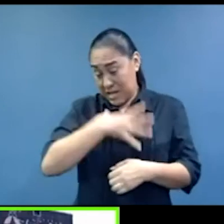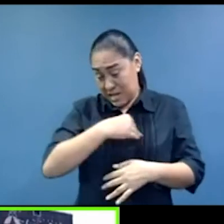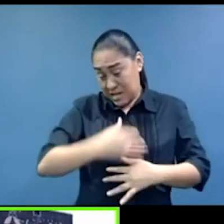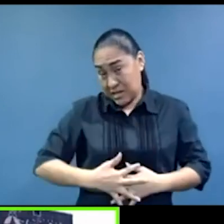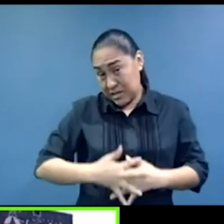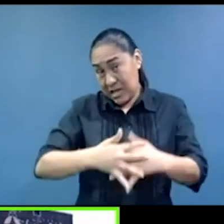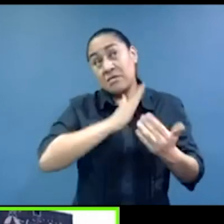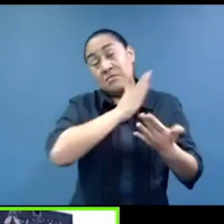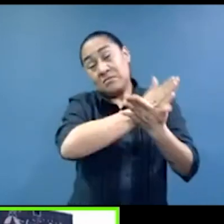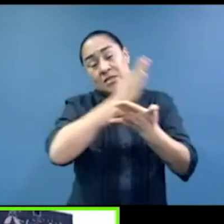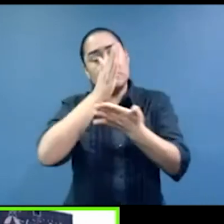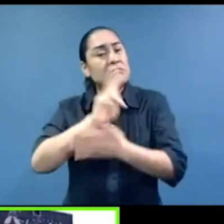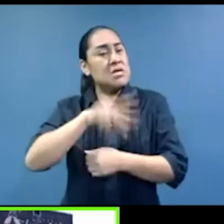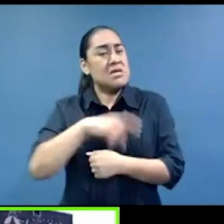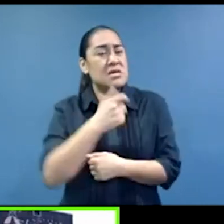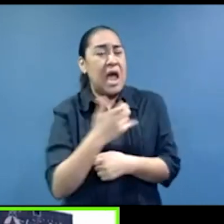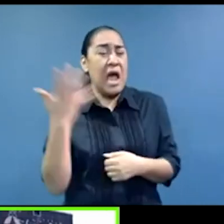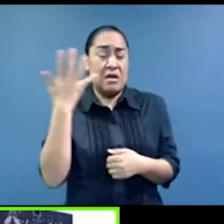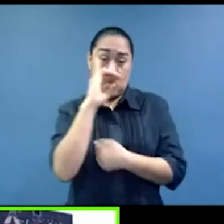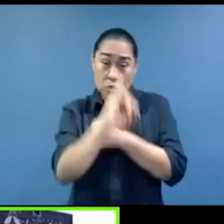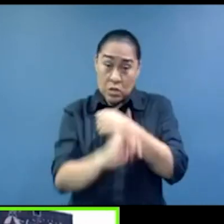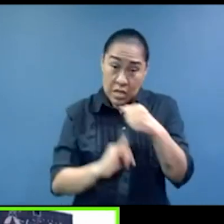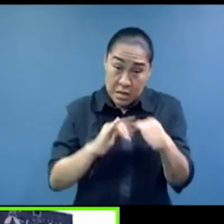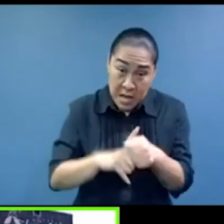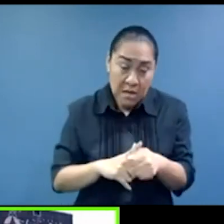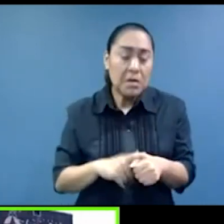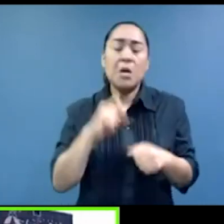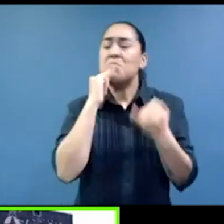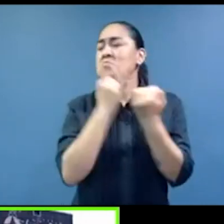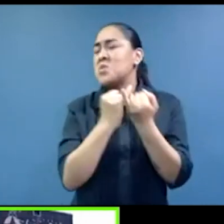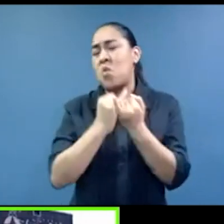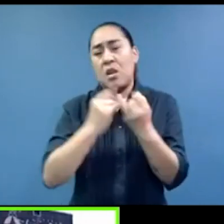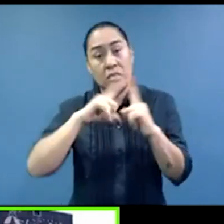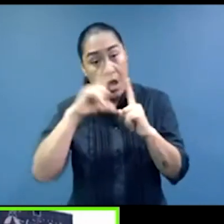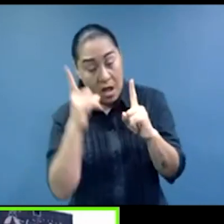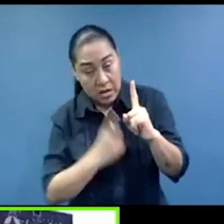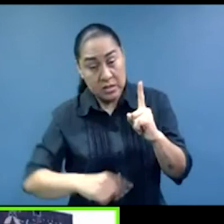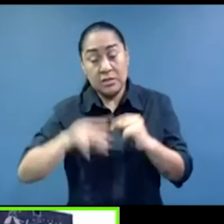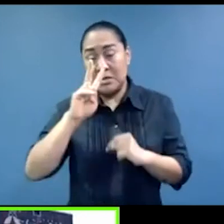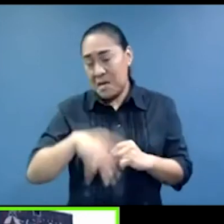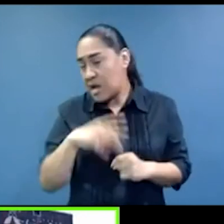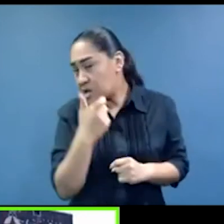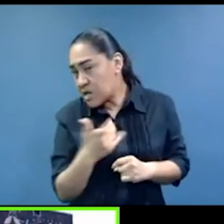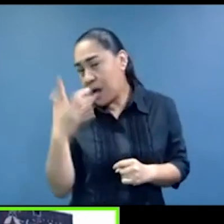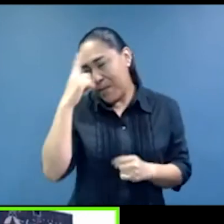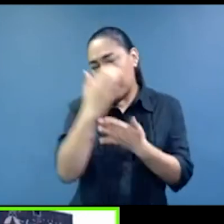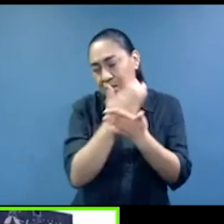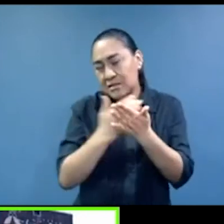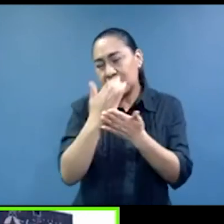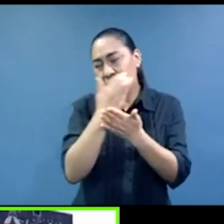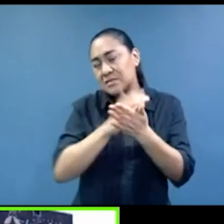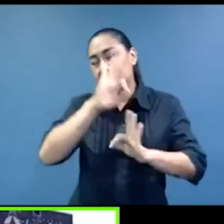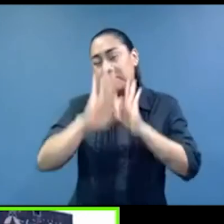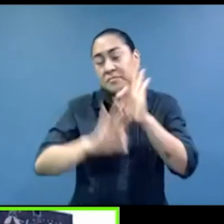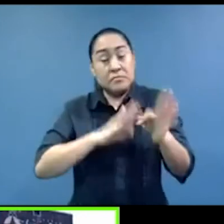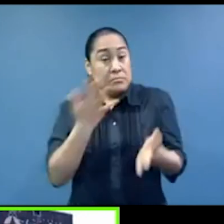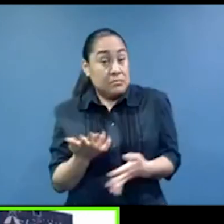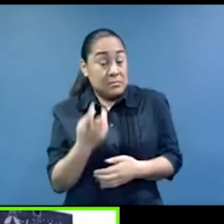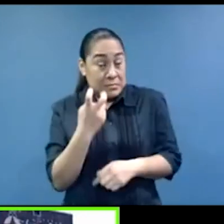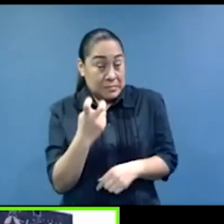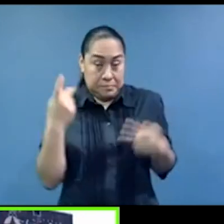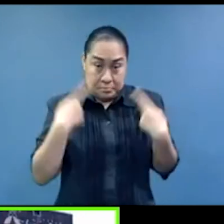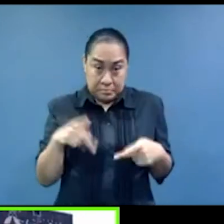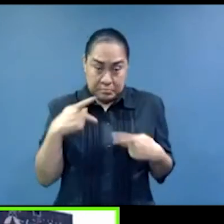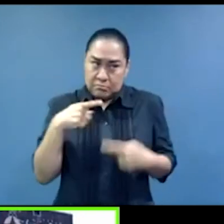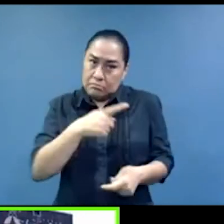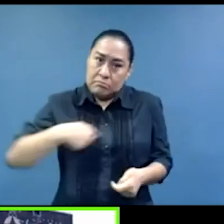Entonces, no solamente a nivel internacional, sino a nivel nacional. Y justo a las personas no nos debería de